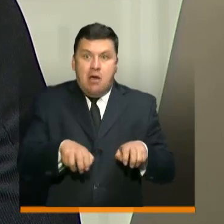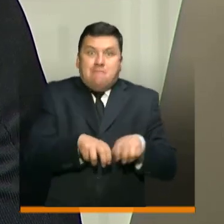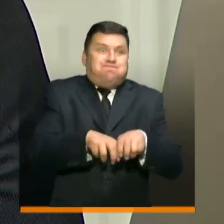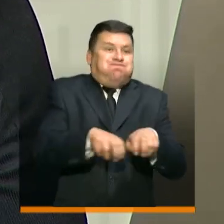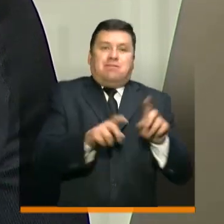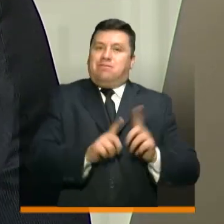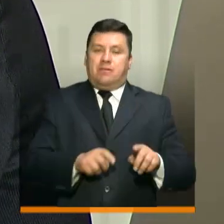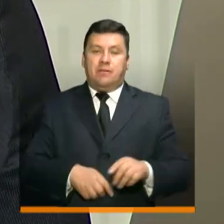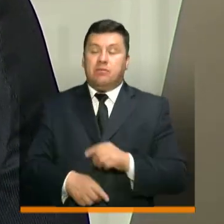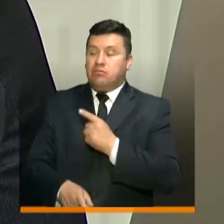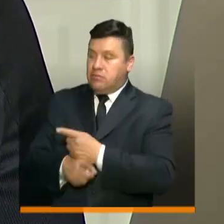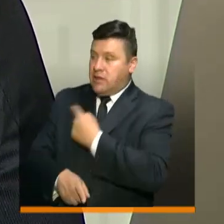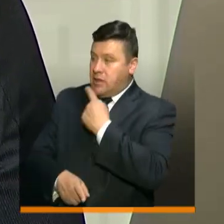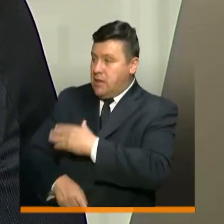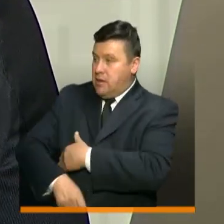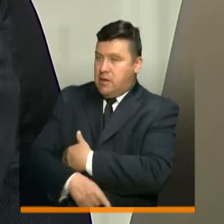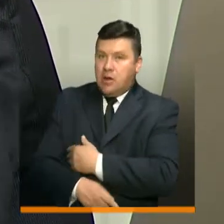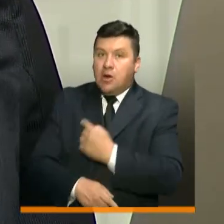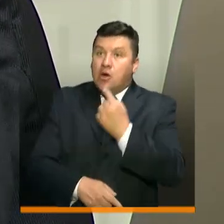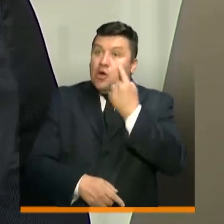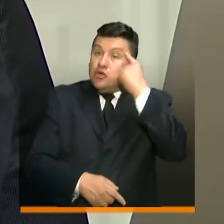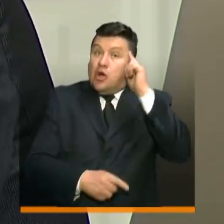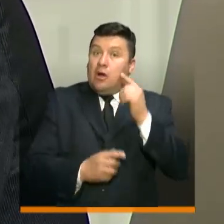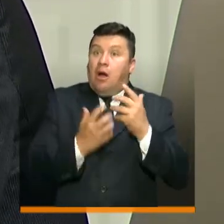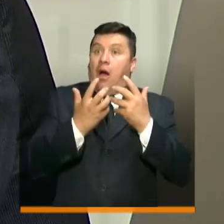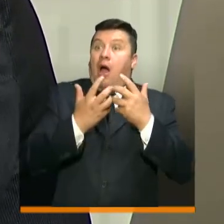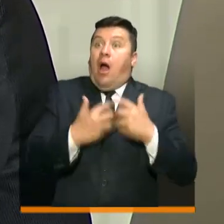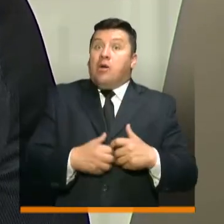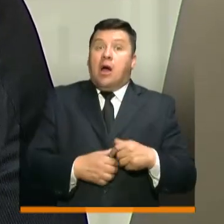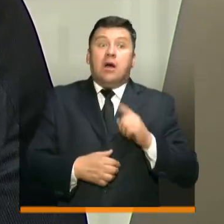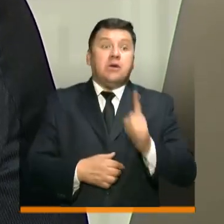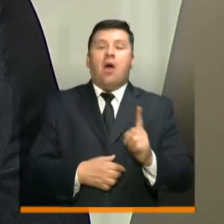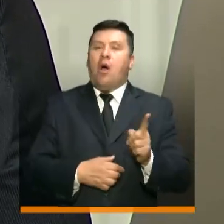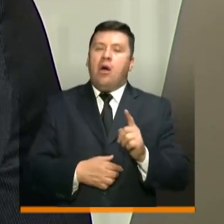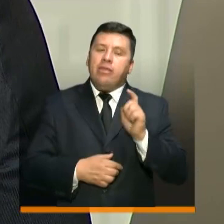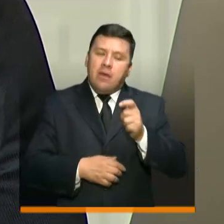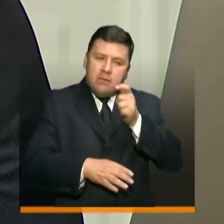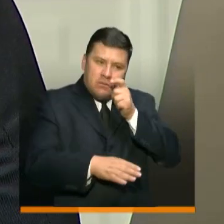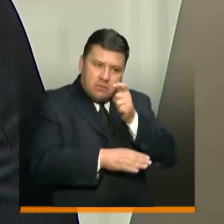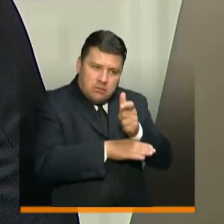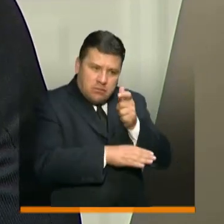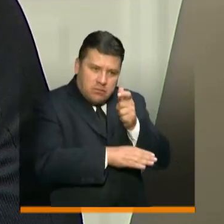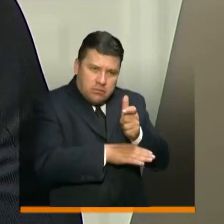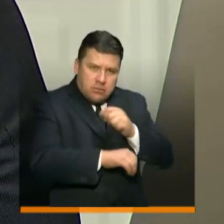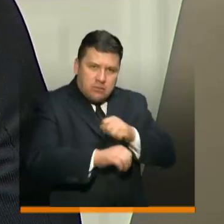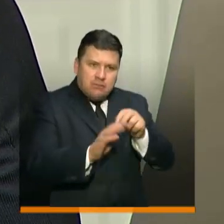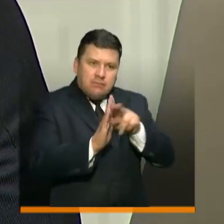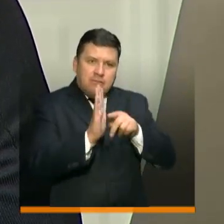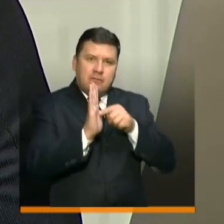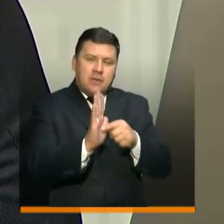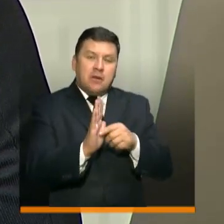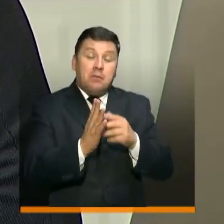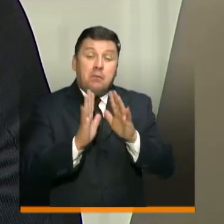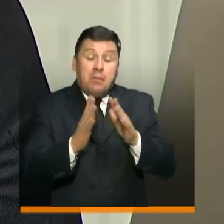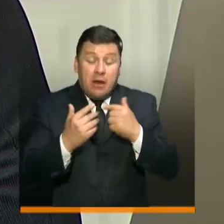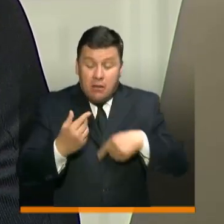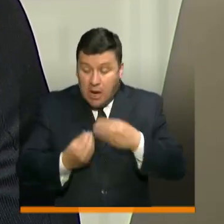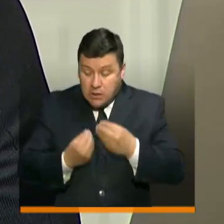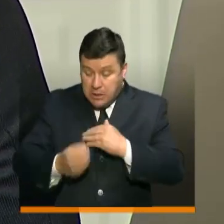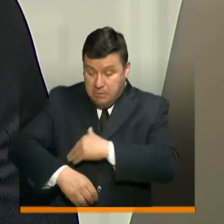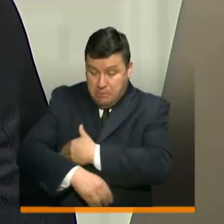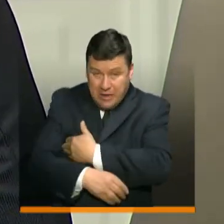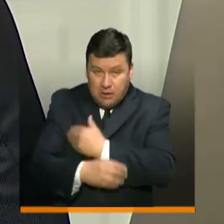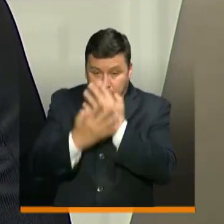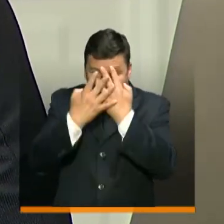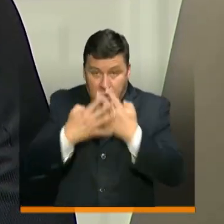dijo la ministra, es algo que no es automático, es algo que se requiere un monitoreo y una gestión, pero los cálculos que ha hecho el ministerio,